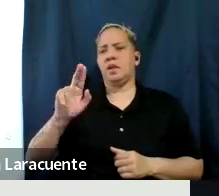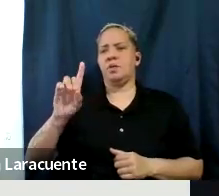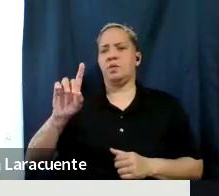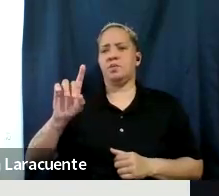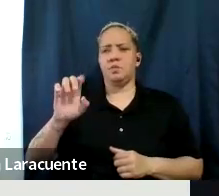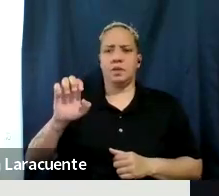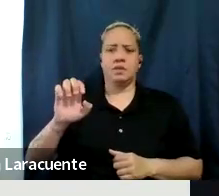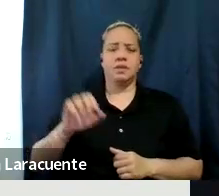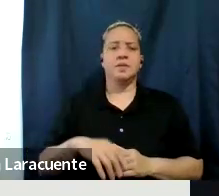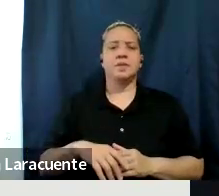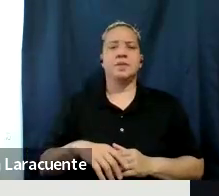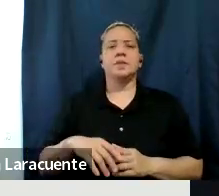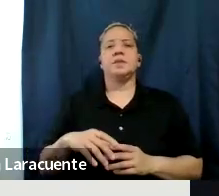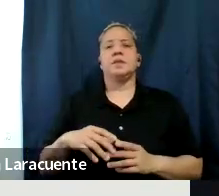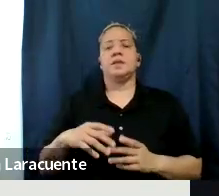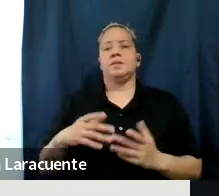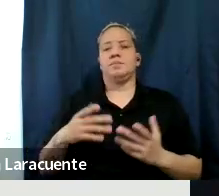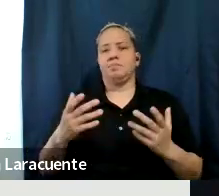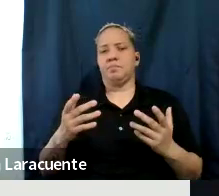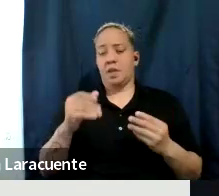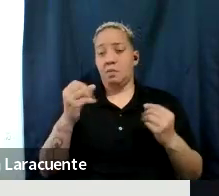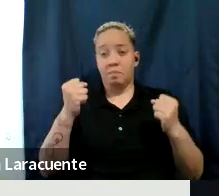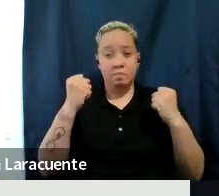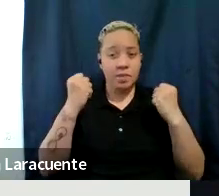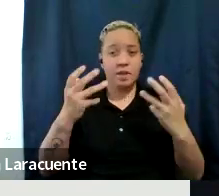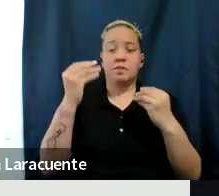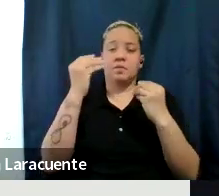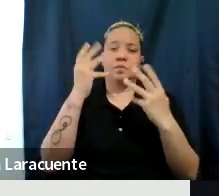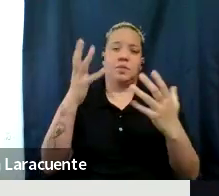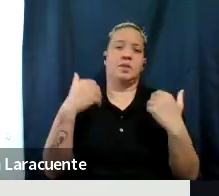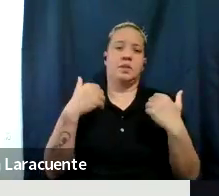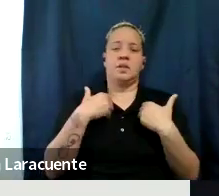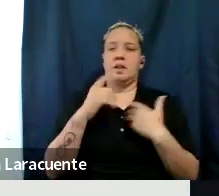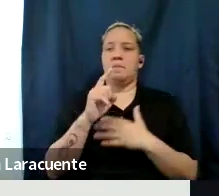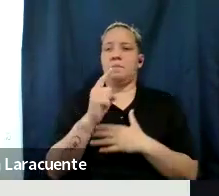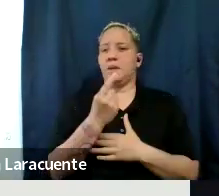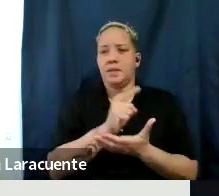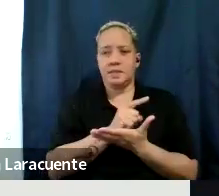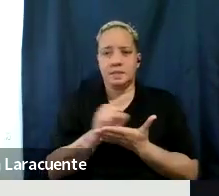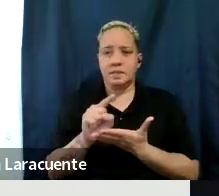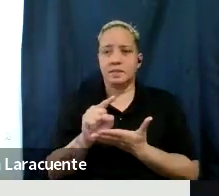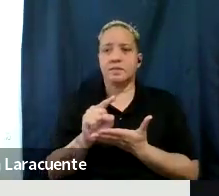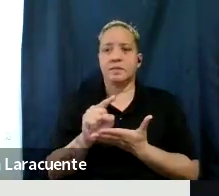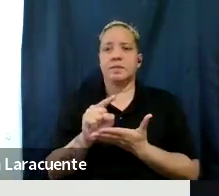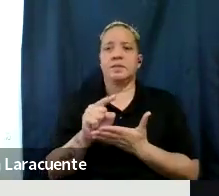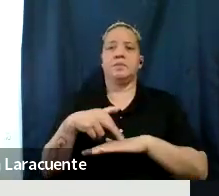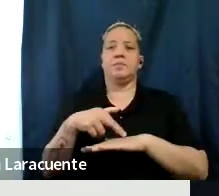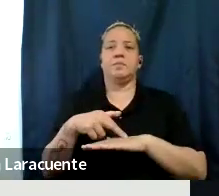torbellinesca, dado el volumen de información que tenemos de esas primeras semanas en Puerto